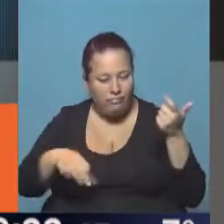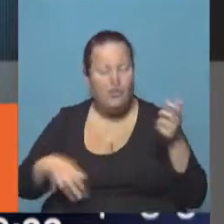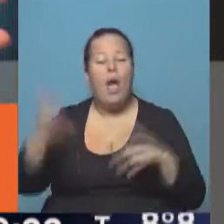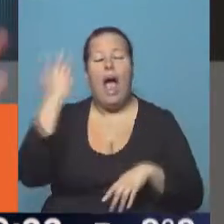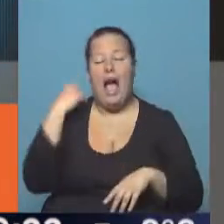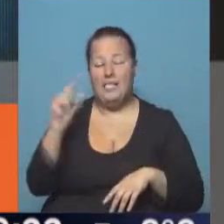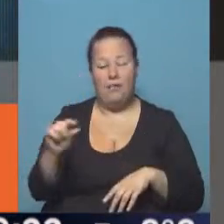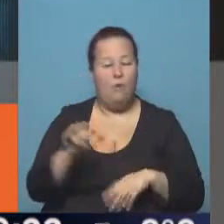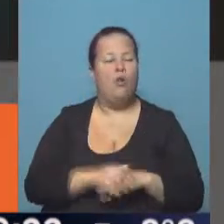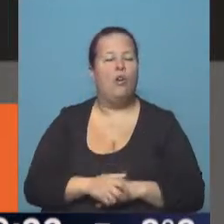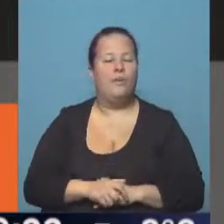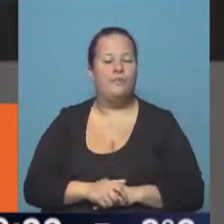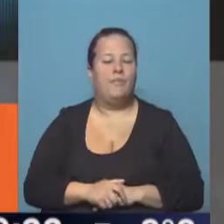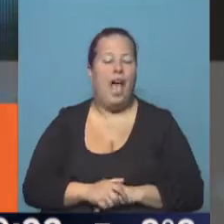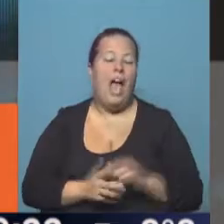hace poco